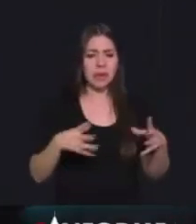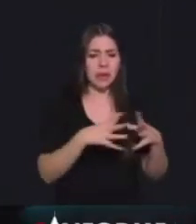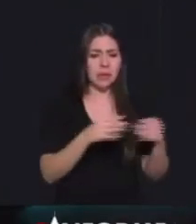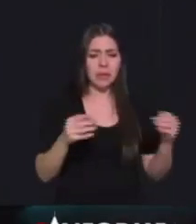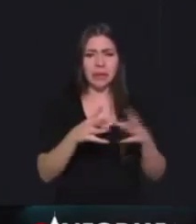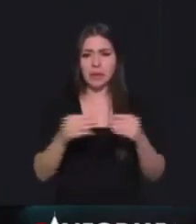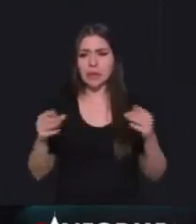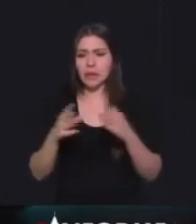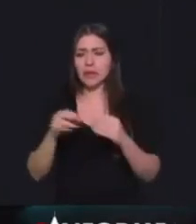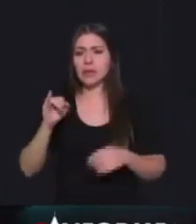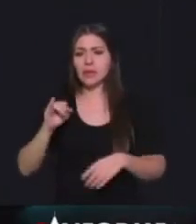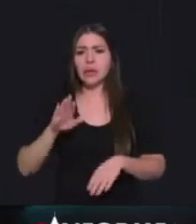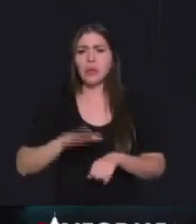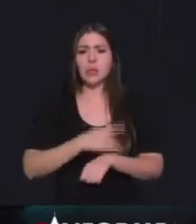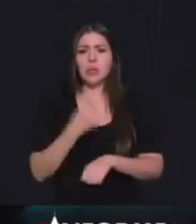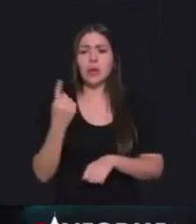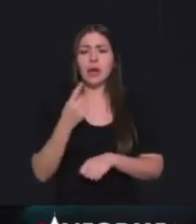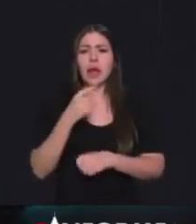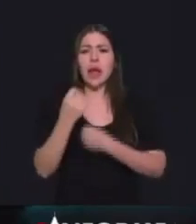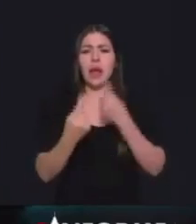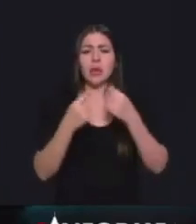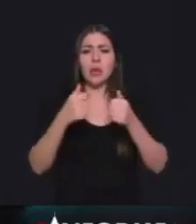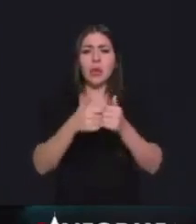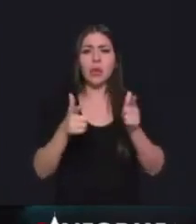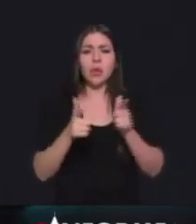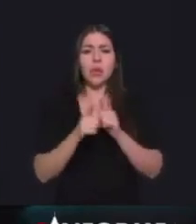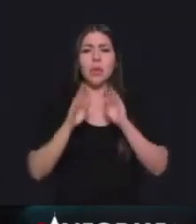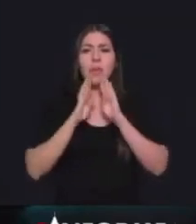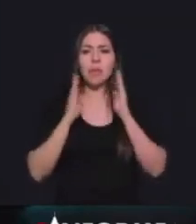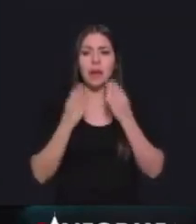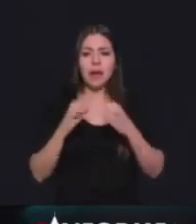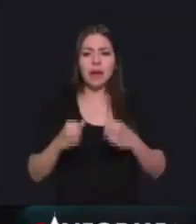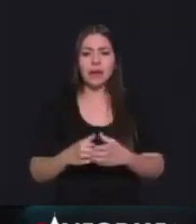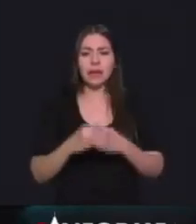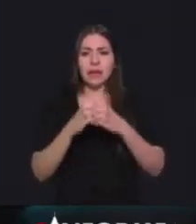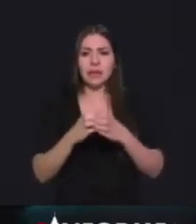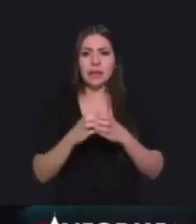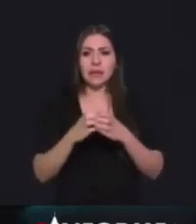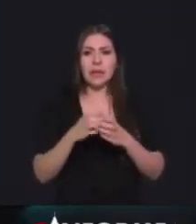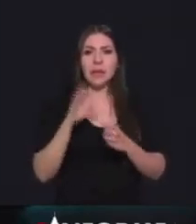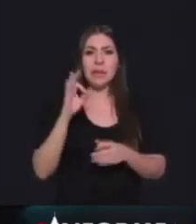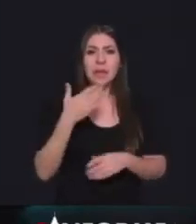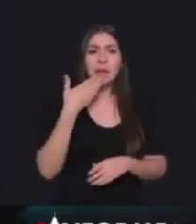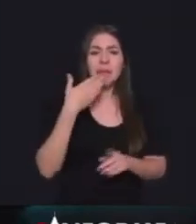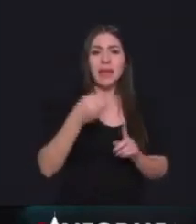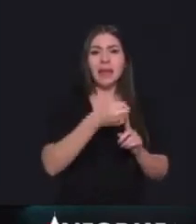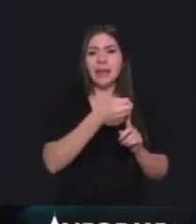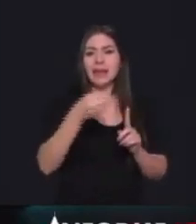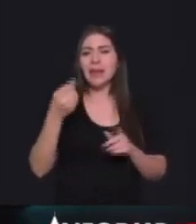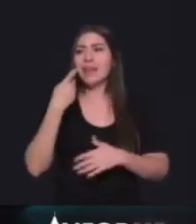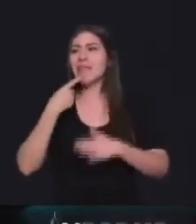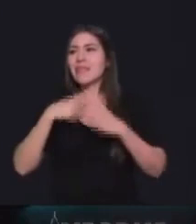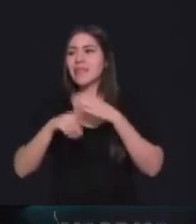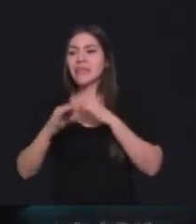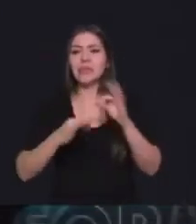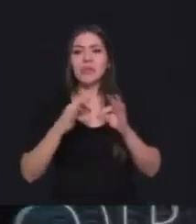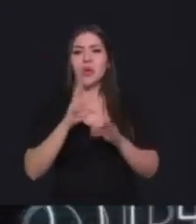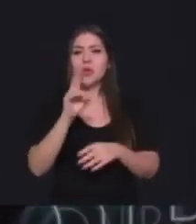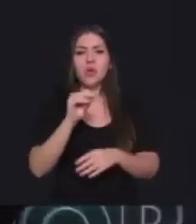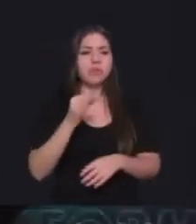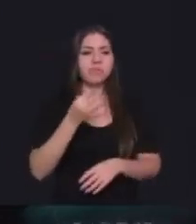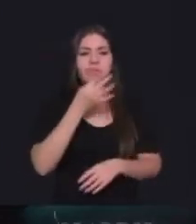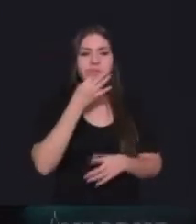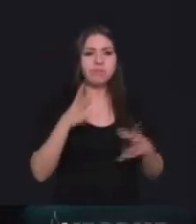con exterminio de grupos de la delincuencia organizada sin seguir el debido proceso. Creo que debe haber mucha más